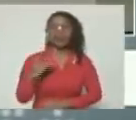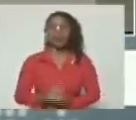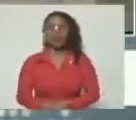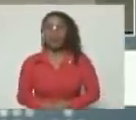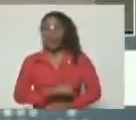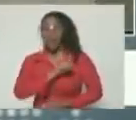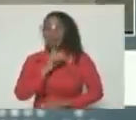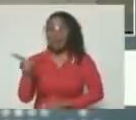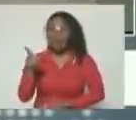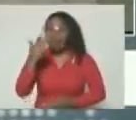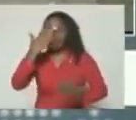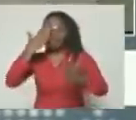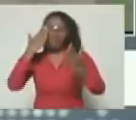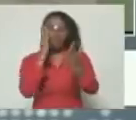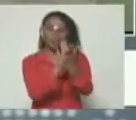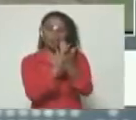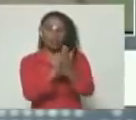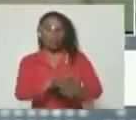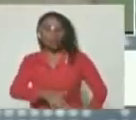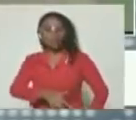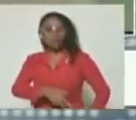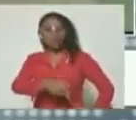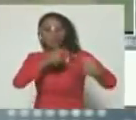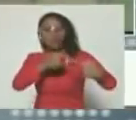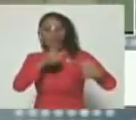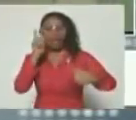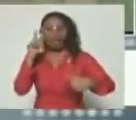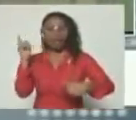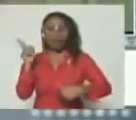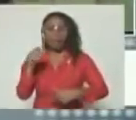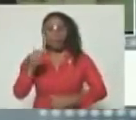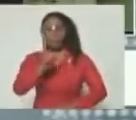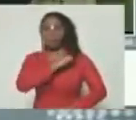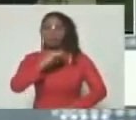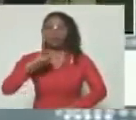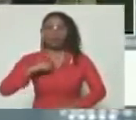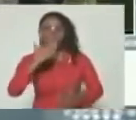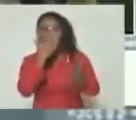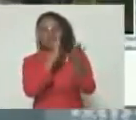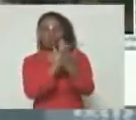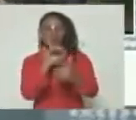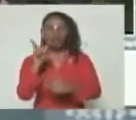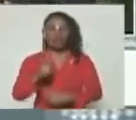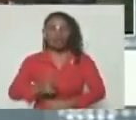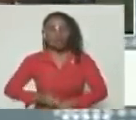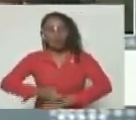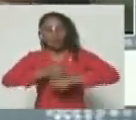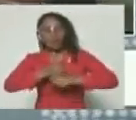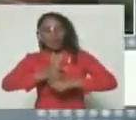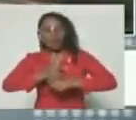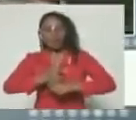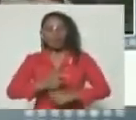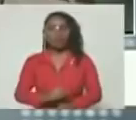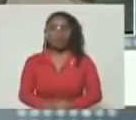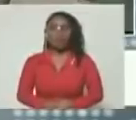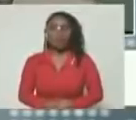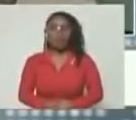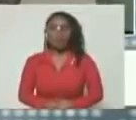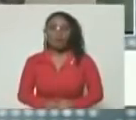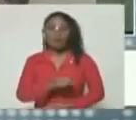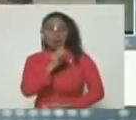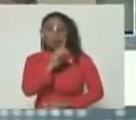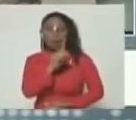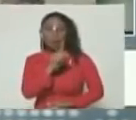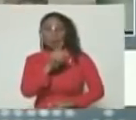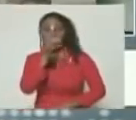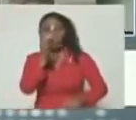Él estuvo al frente del combate, al frente, él personalmente, con su fusil, con sus pistolas. Y en una de esas,